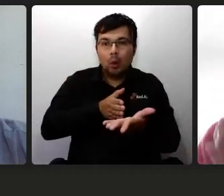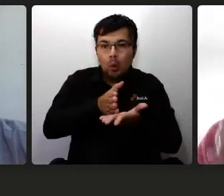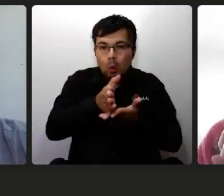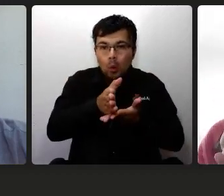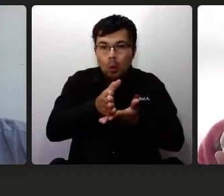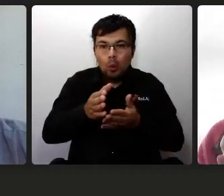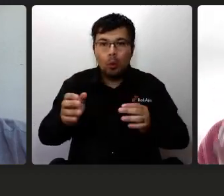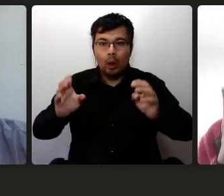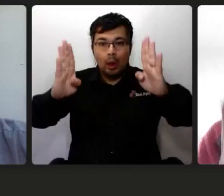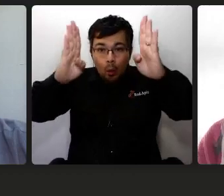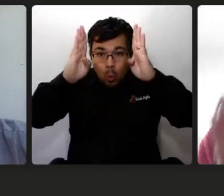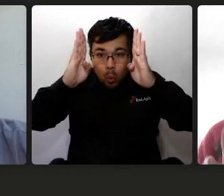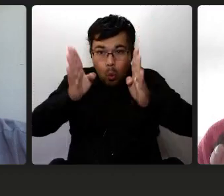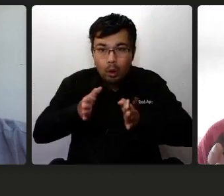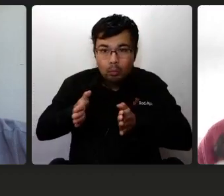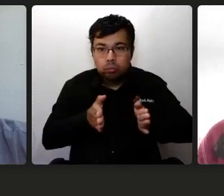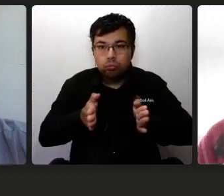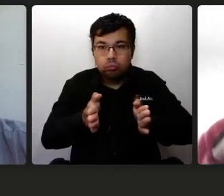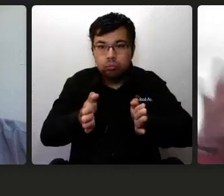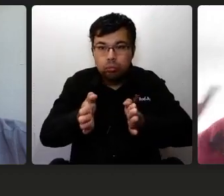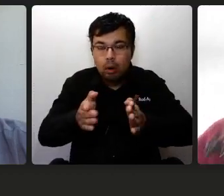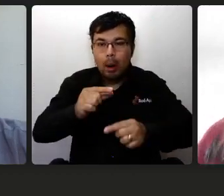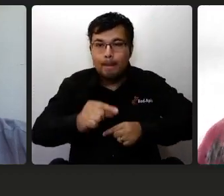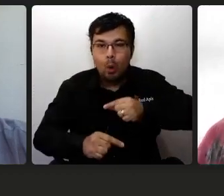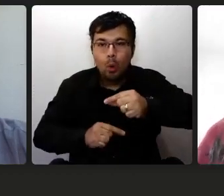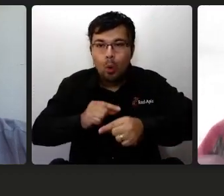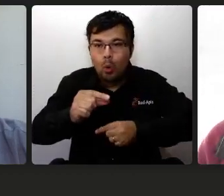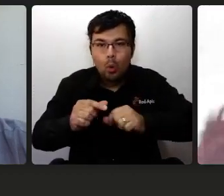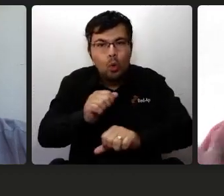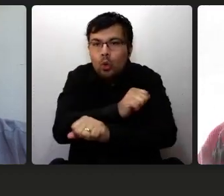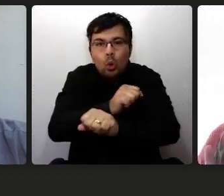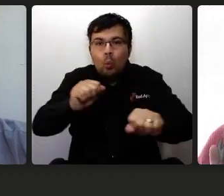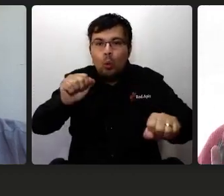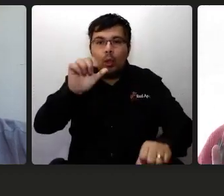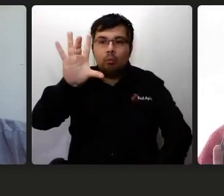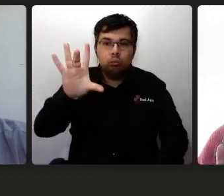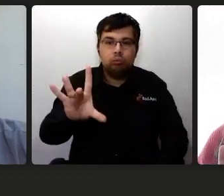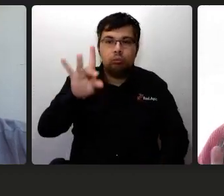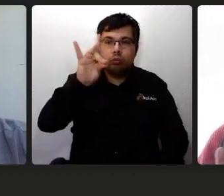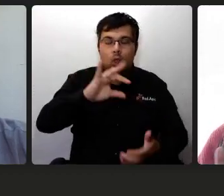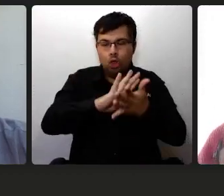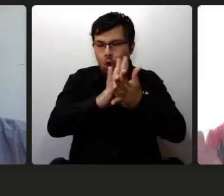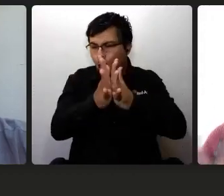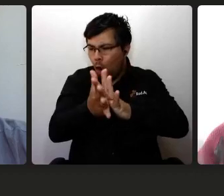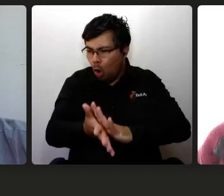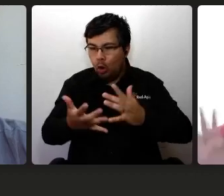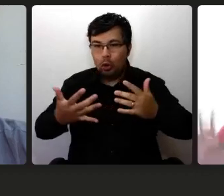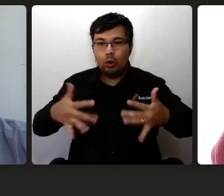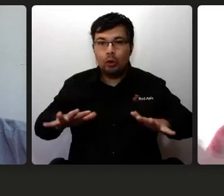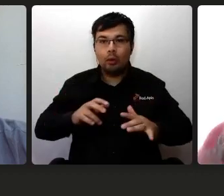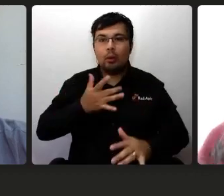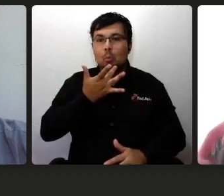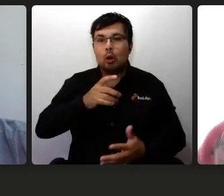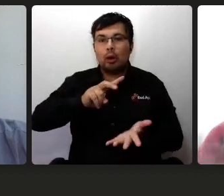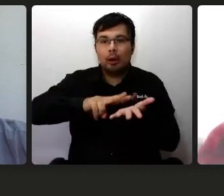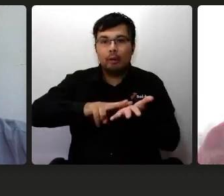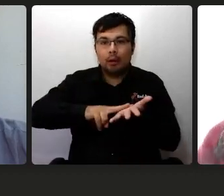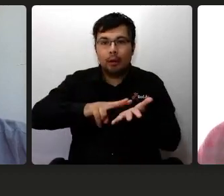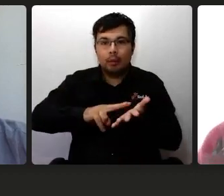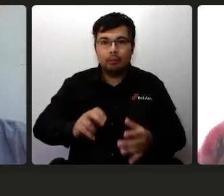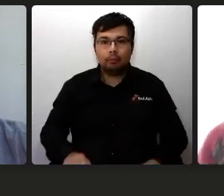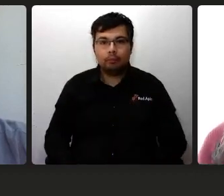un rumbo y vamos de a poco. O sea, no podemos tratar de abarcarlo todo y tratar de hacer todo de una vez, porque la verdad es que vamos a terminar haciendo nada o